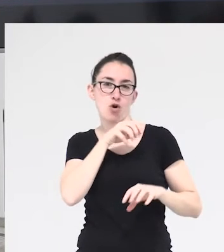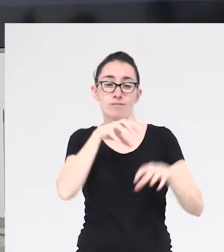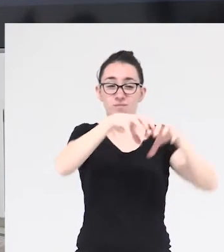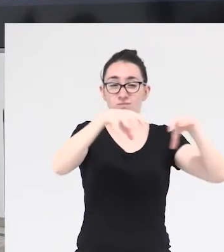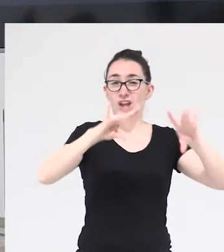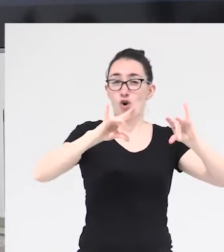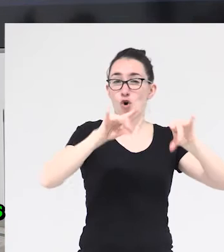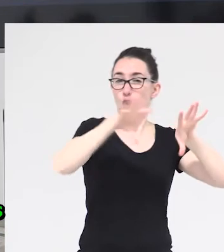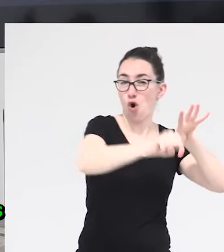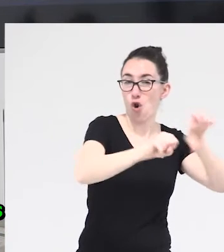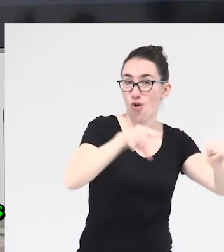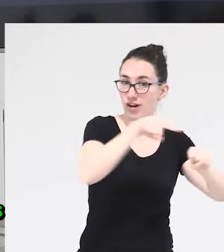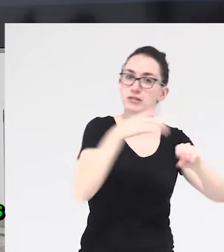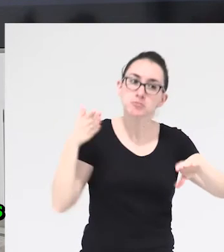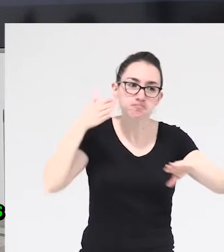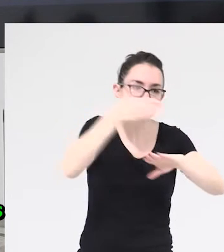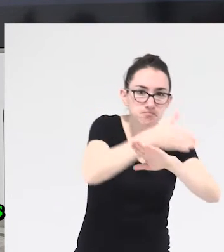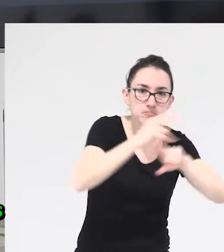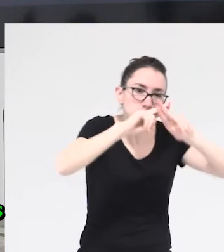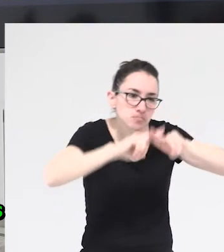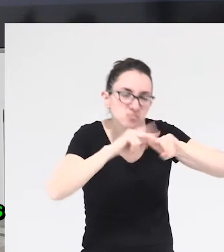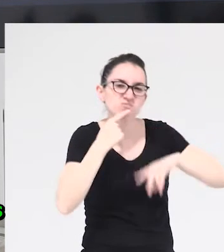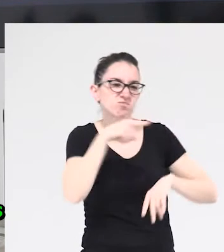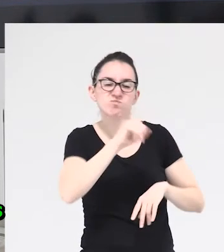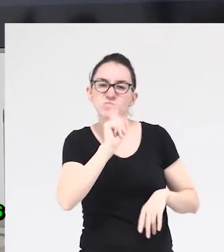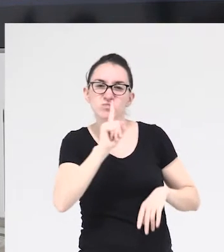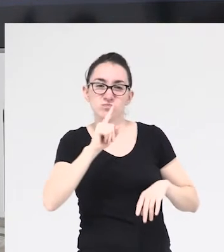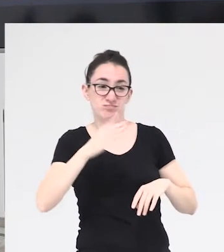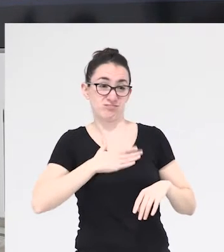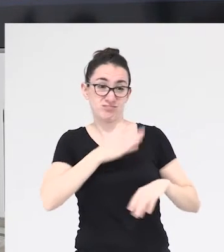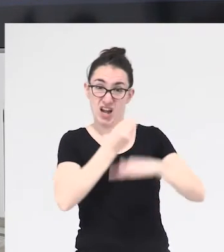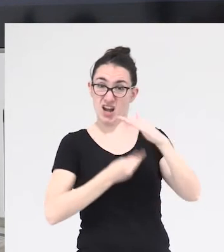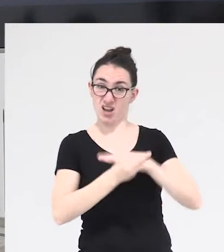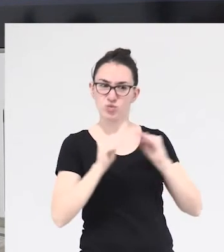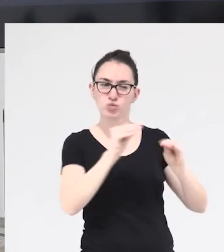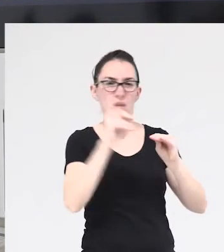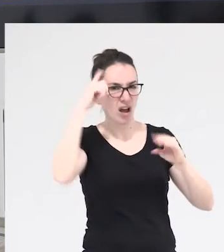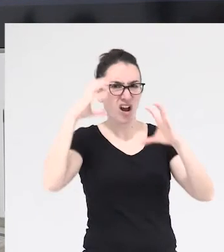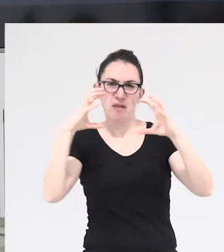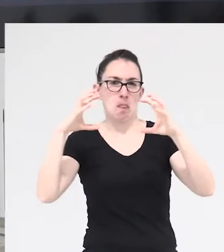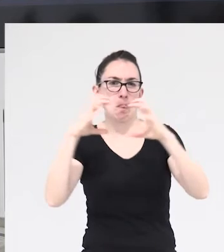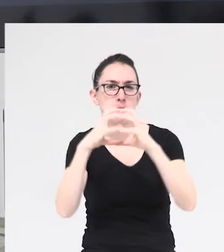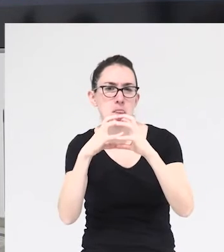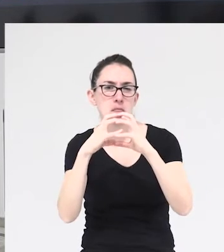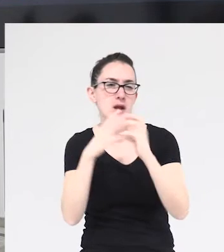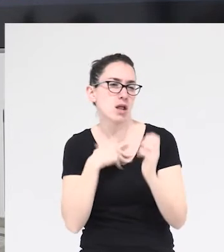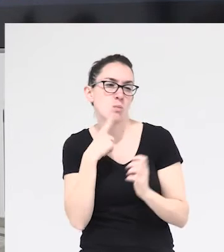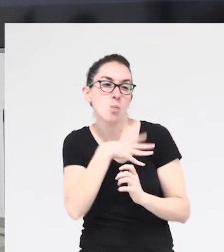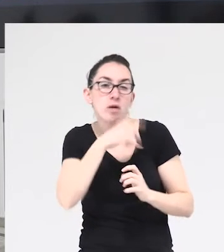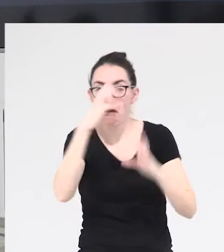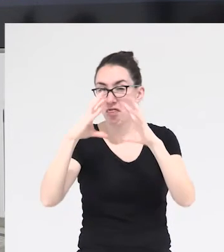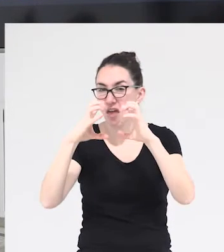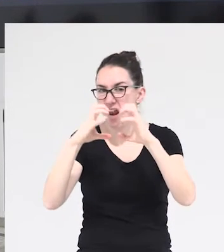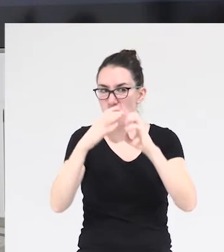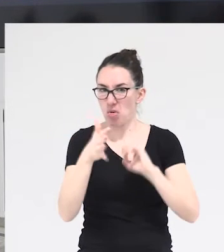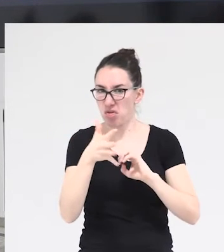y decir, no, los cráneos de los indígenas son más pequeños, con lo cual dudamos de su capacidad cerebral, la ponemos en